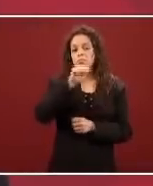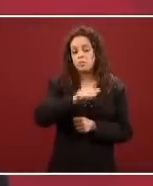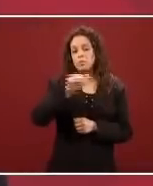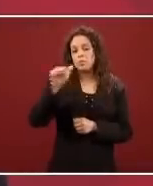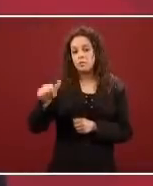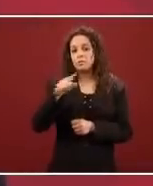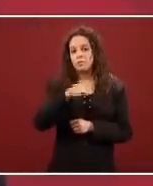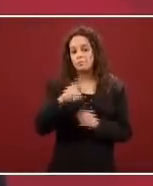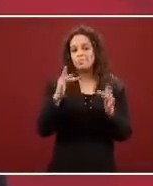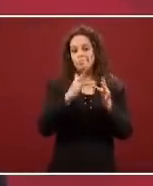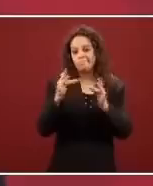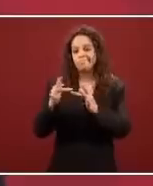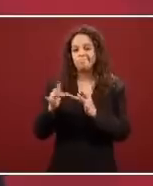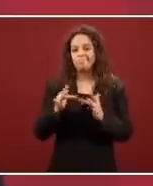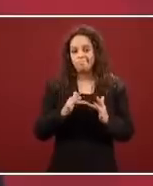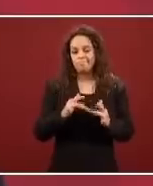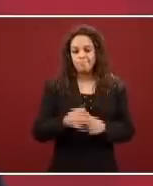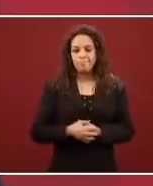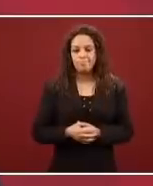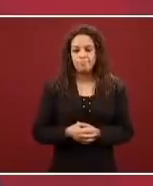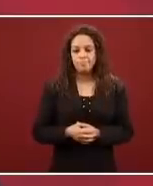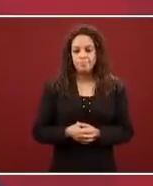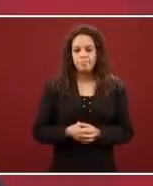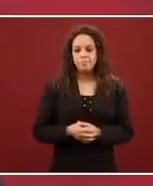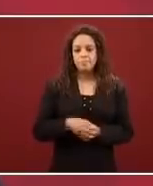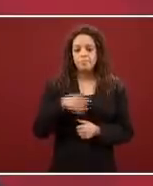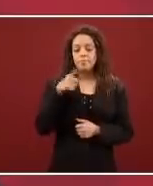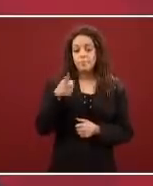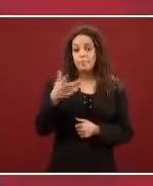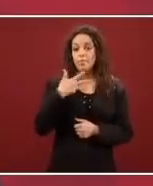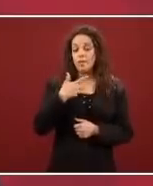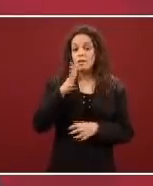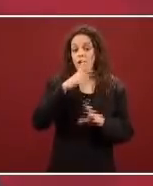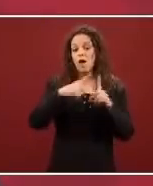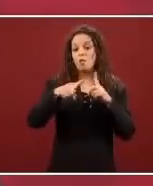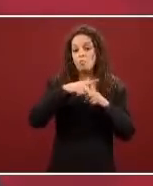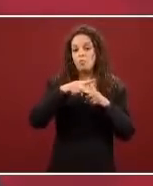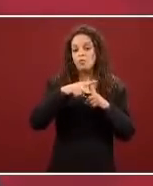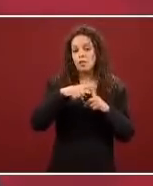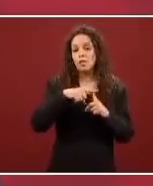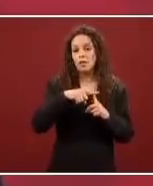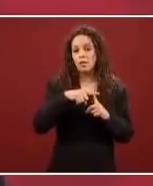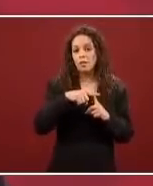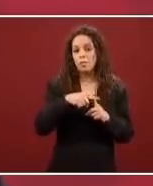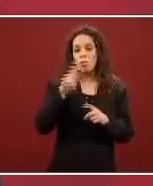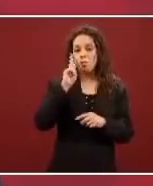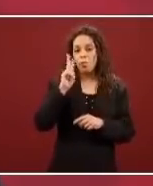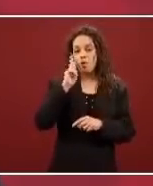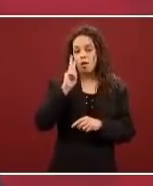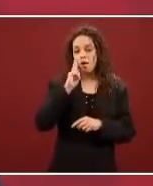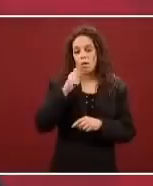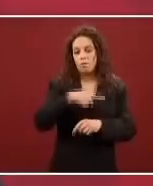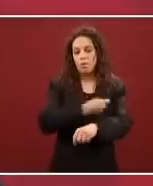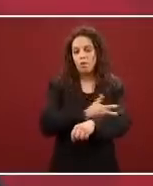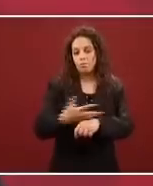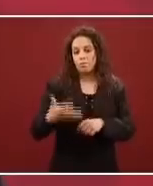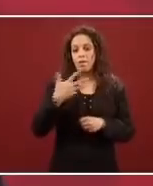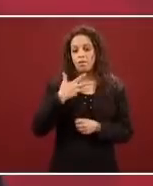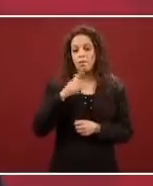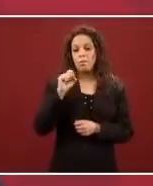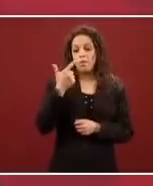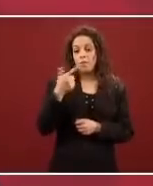27 de estos la prueba dio positiva para SARS-CoV-2, lo que quiere decir que entonces tenemos 27